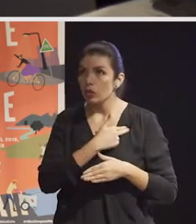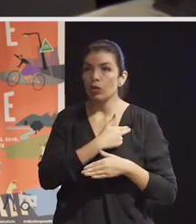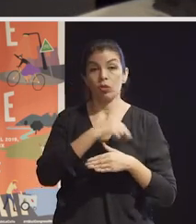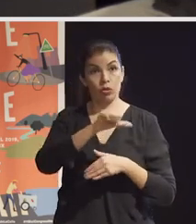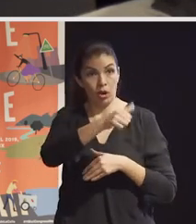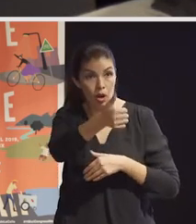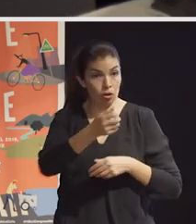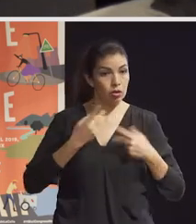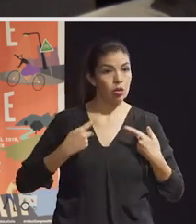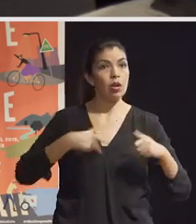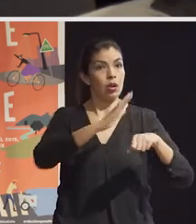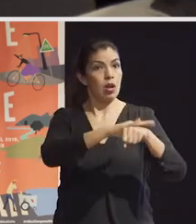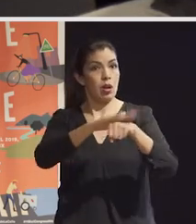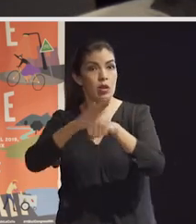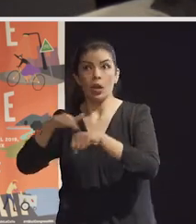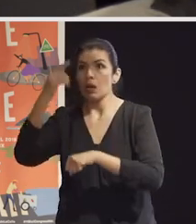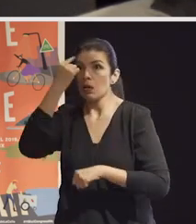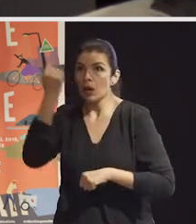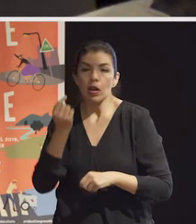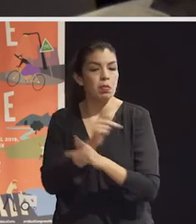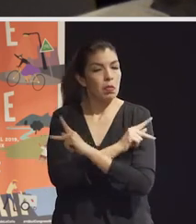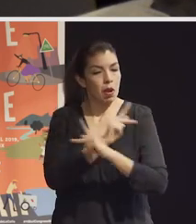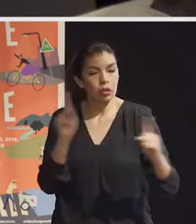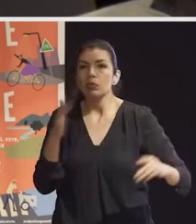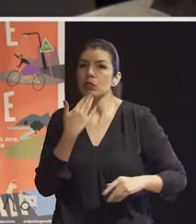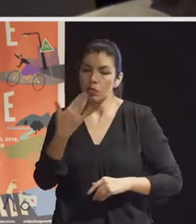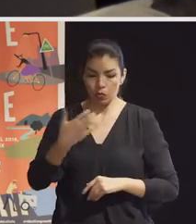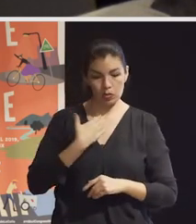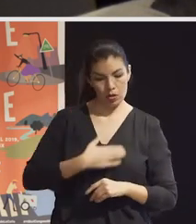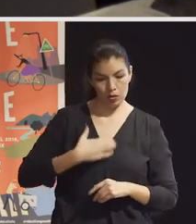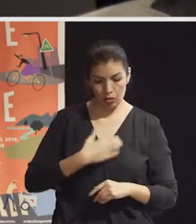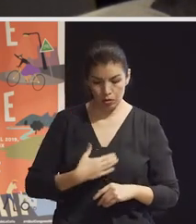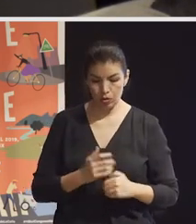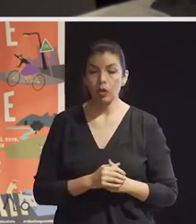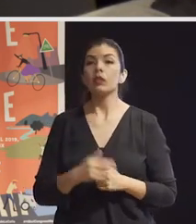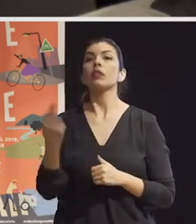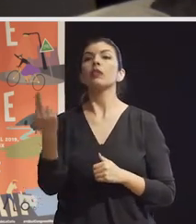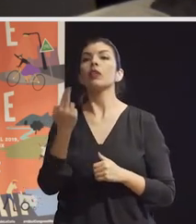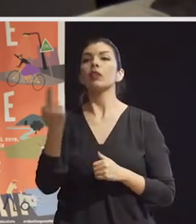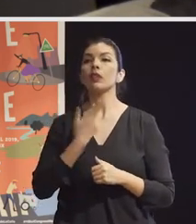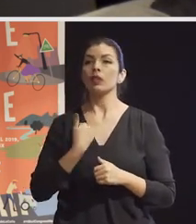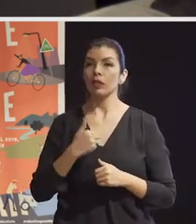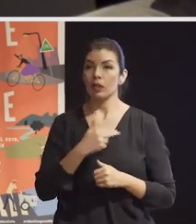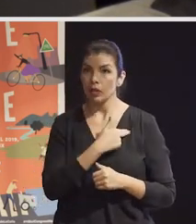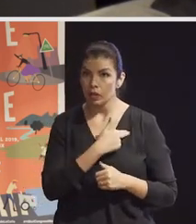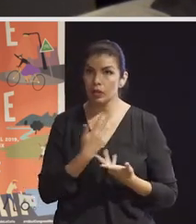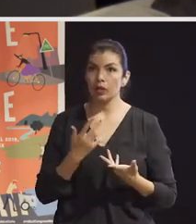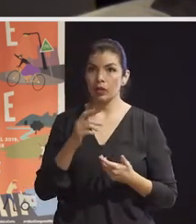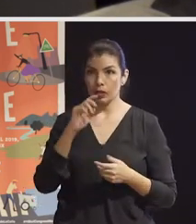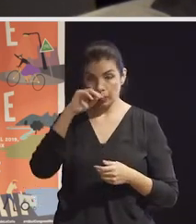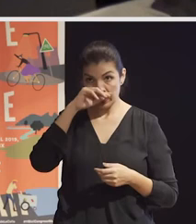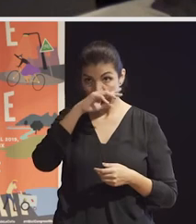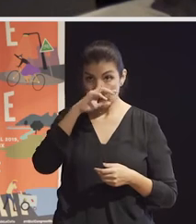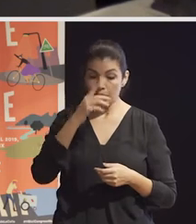pues el bien común está de por medio entonces pues identificar esas resistencias y saberlas sortear más que negar las porque ahí puede haber muchas